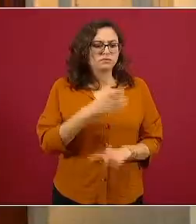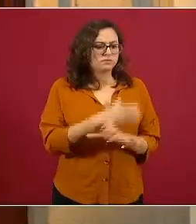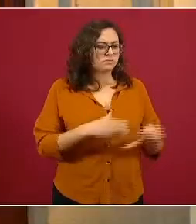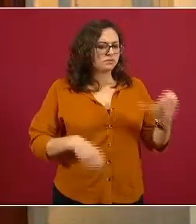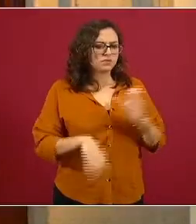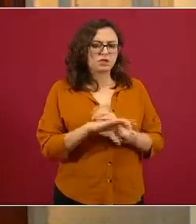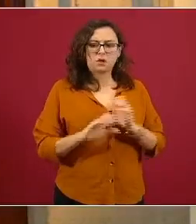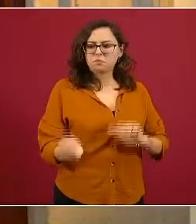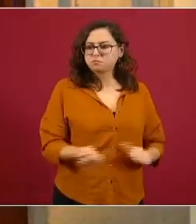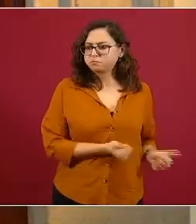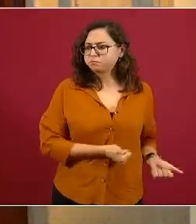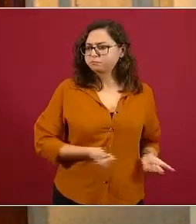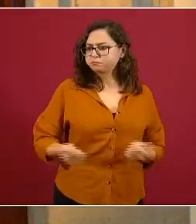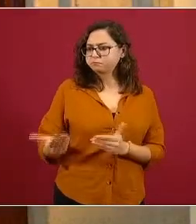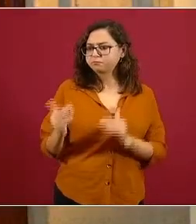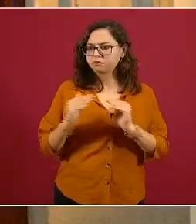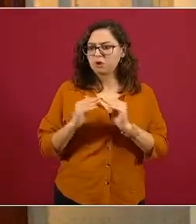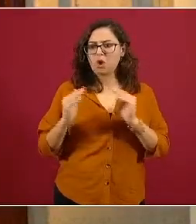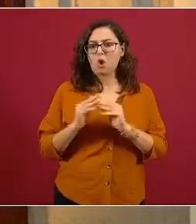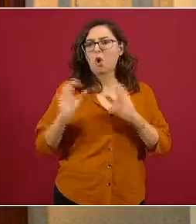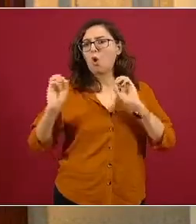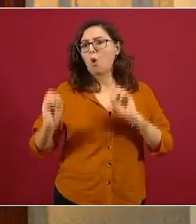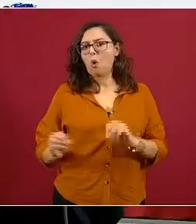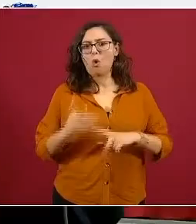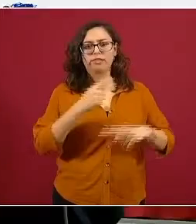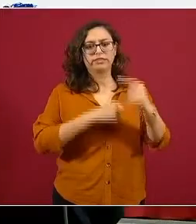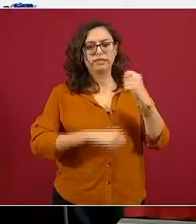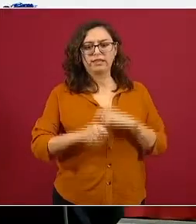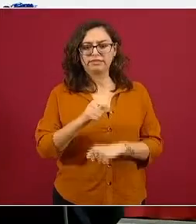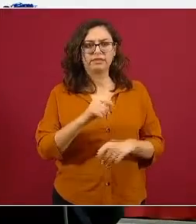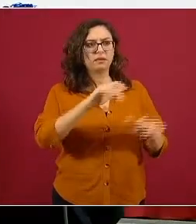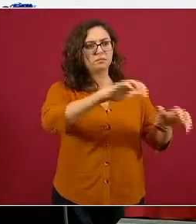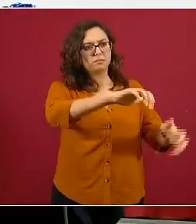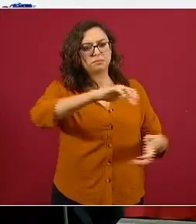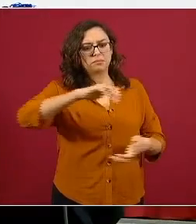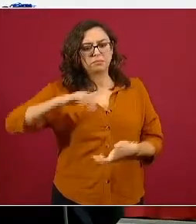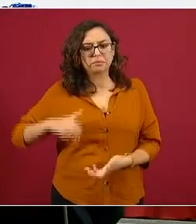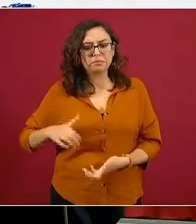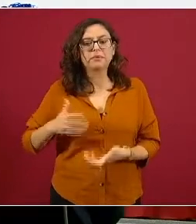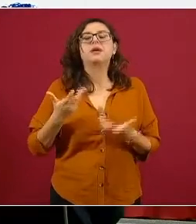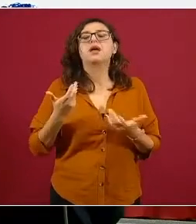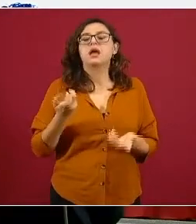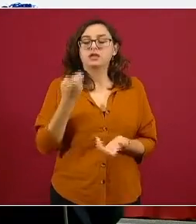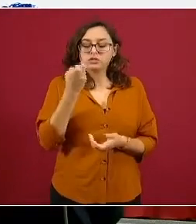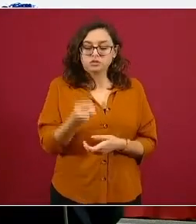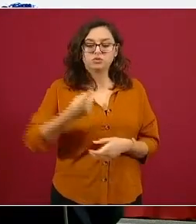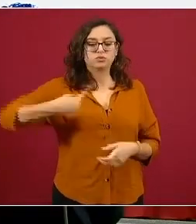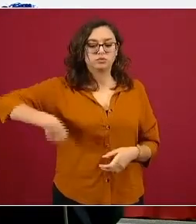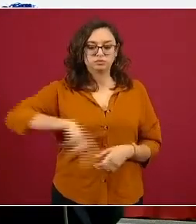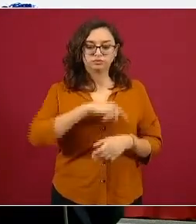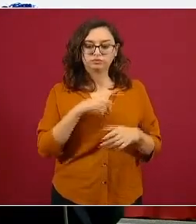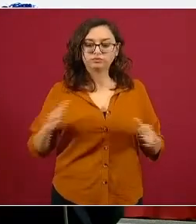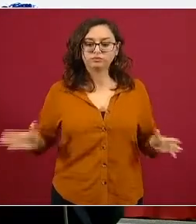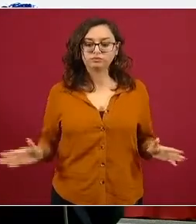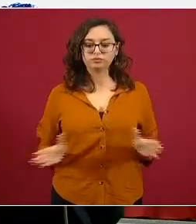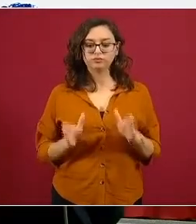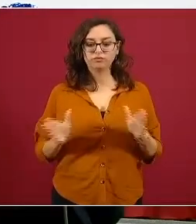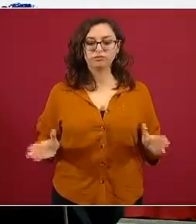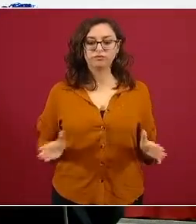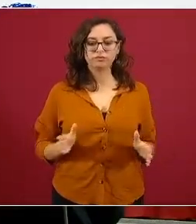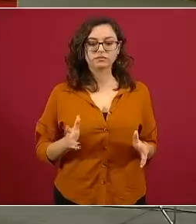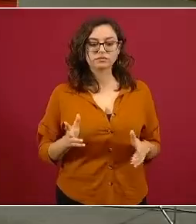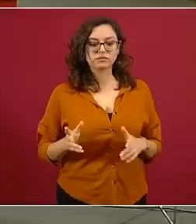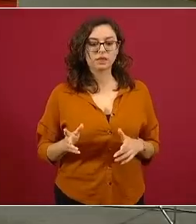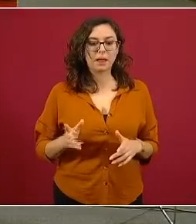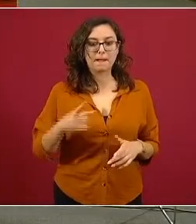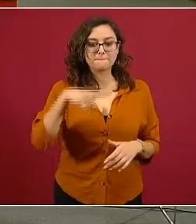pick-up en tienda y demás mecanismos que vamos a estar muy pendientes para buscar las formas de